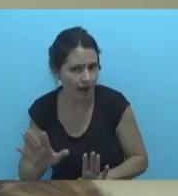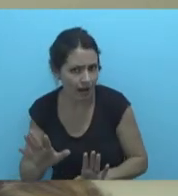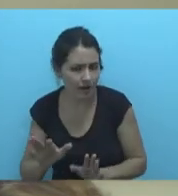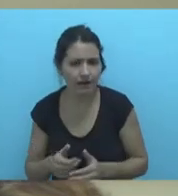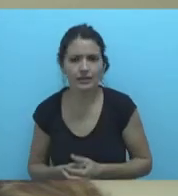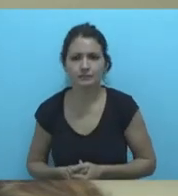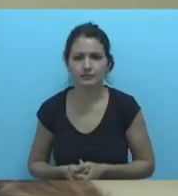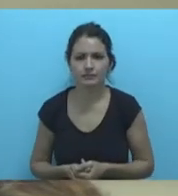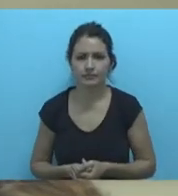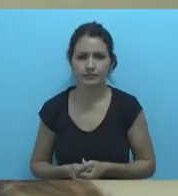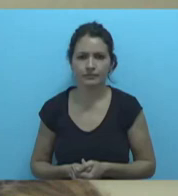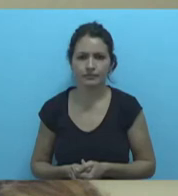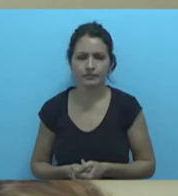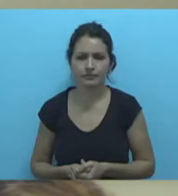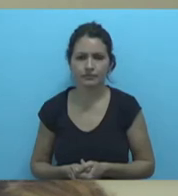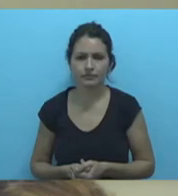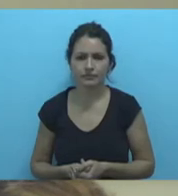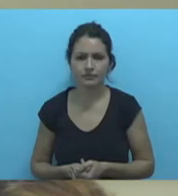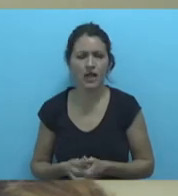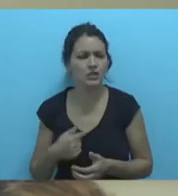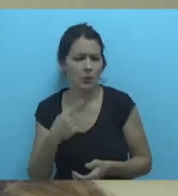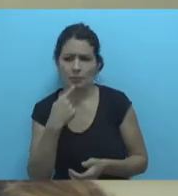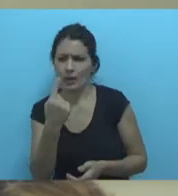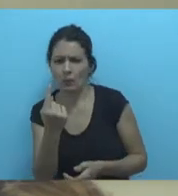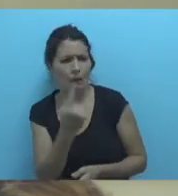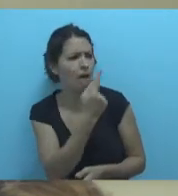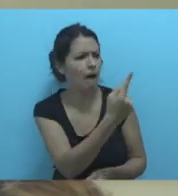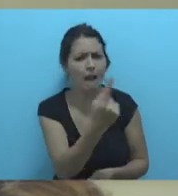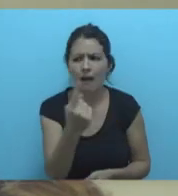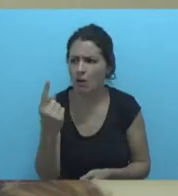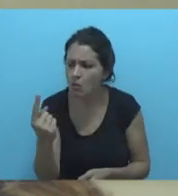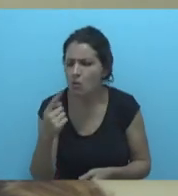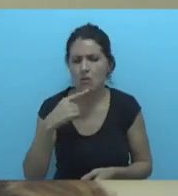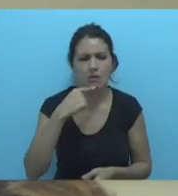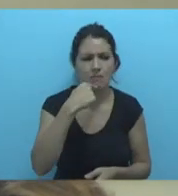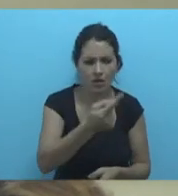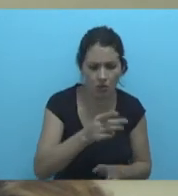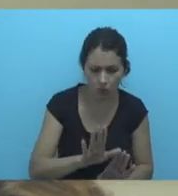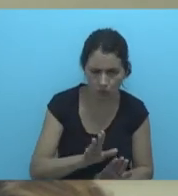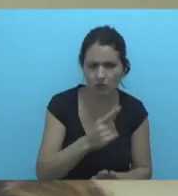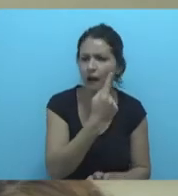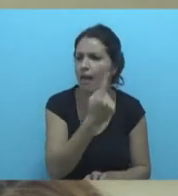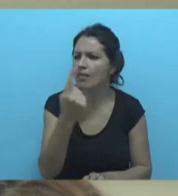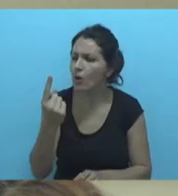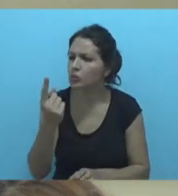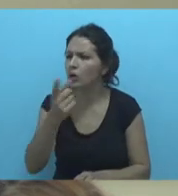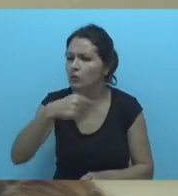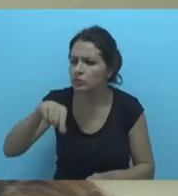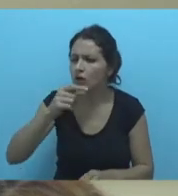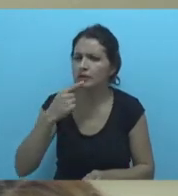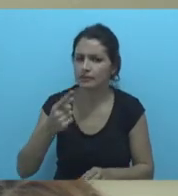creo que si les consulto a cada uno de ustedes a cada una de las diputadas y diputados que están presentes,